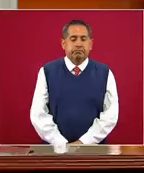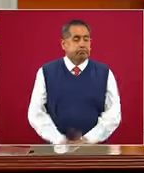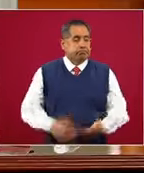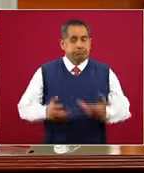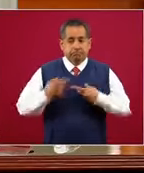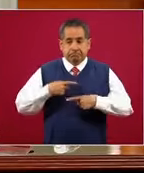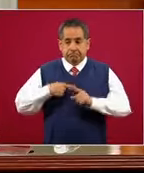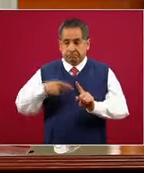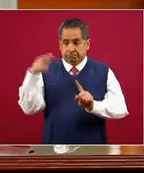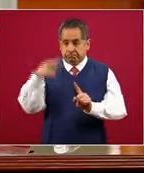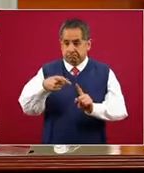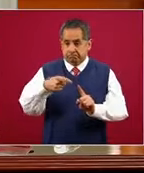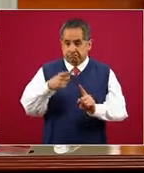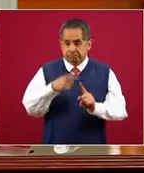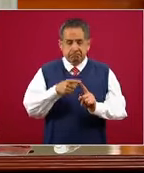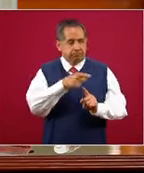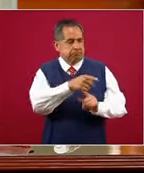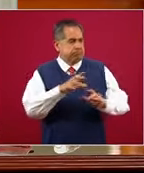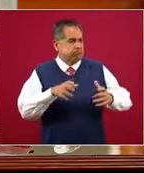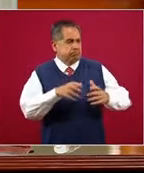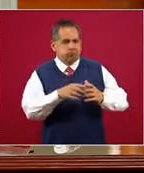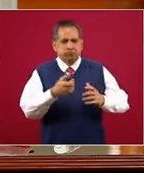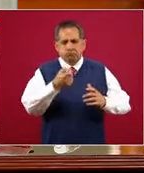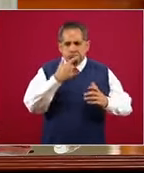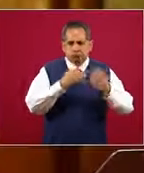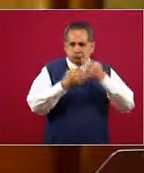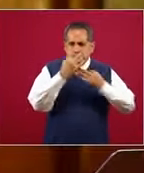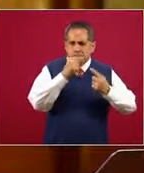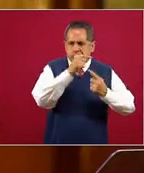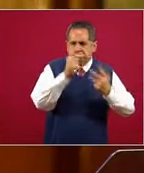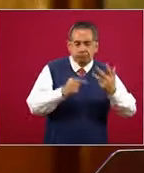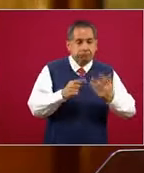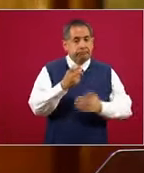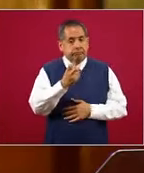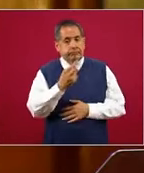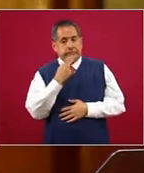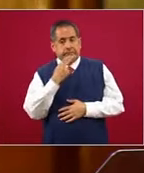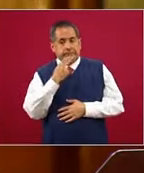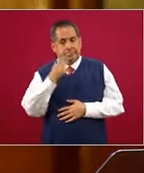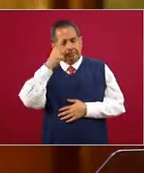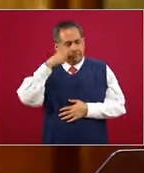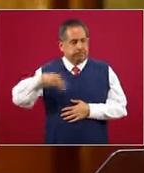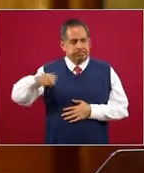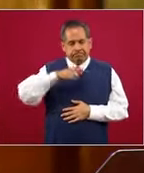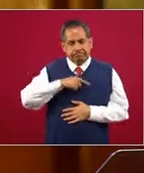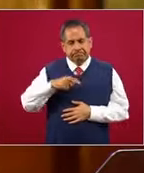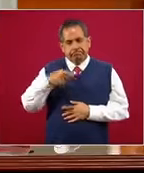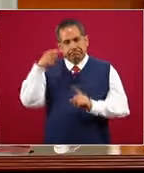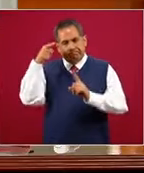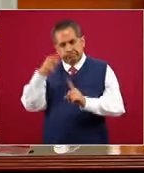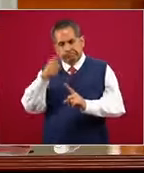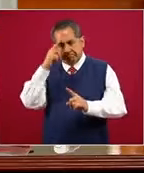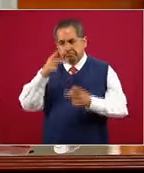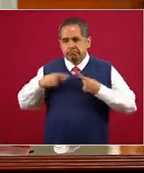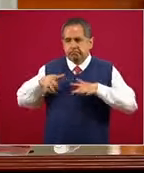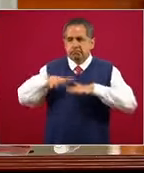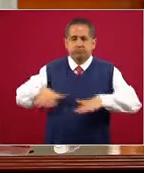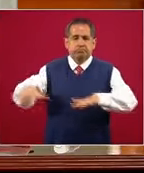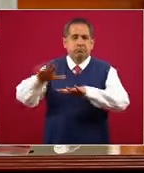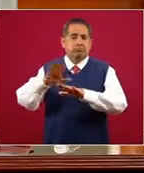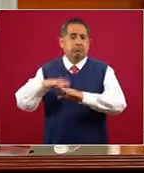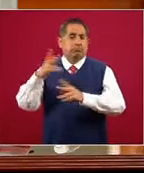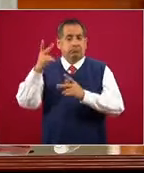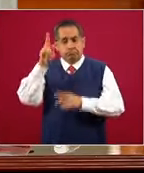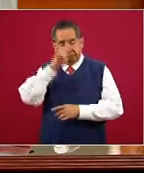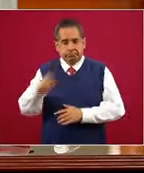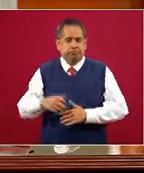a vincularse a su tratamiento y van a darse también estrategias que son focalizadas a las poblaciones más